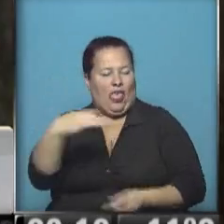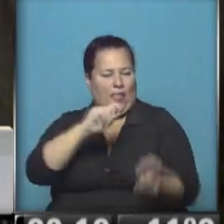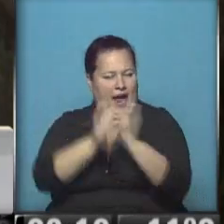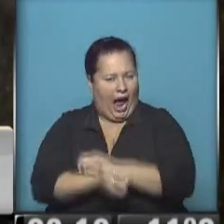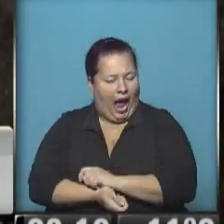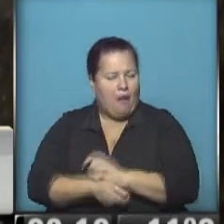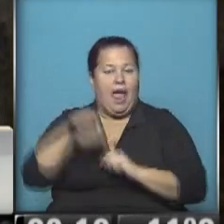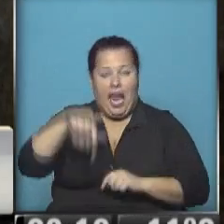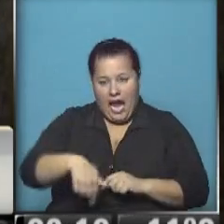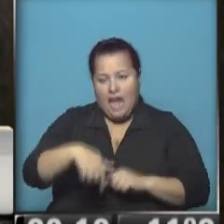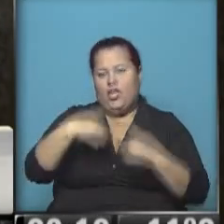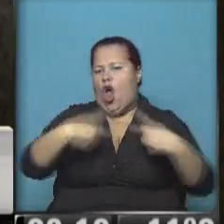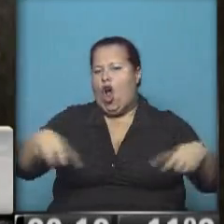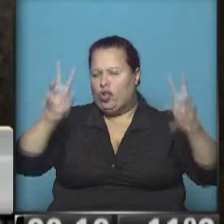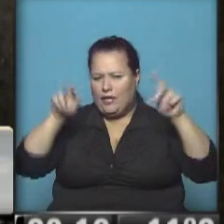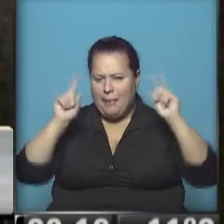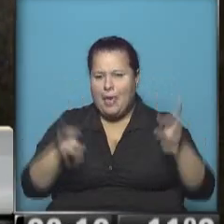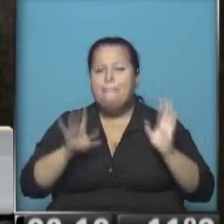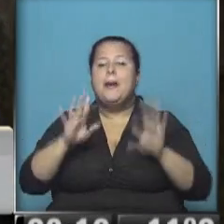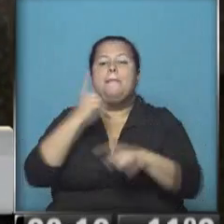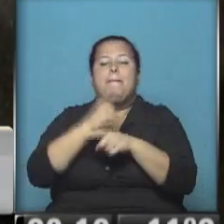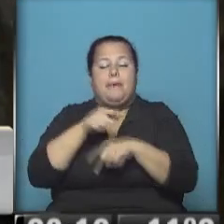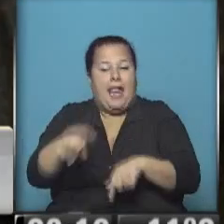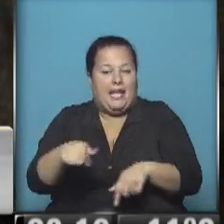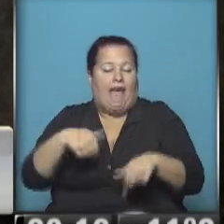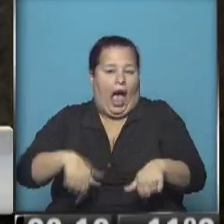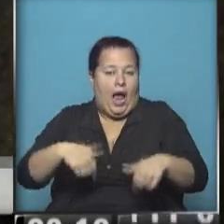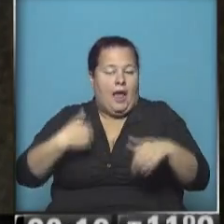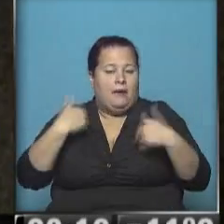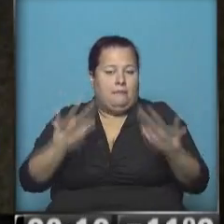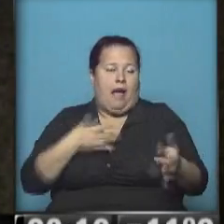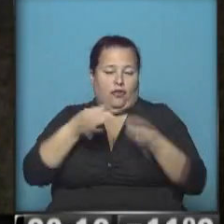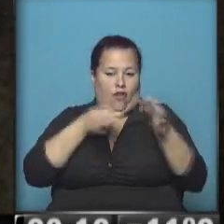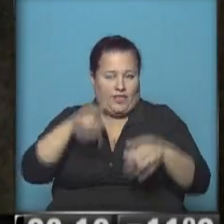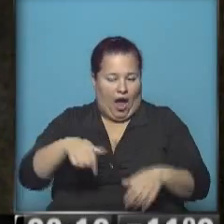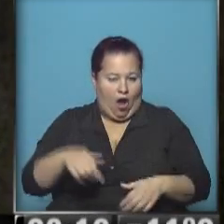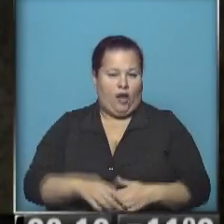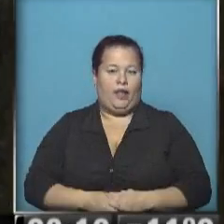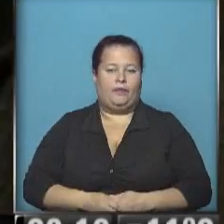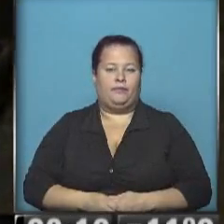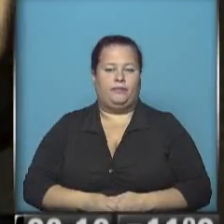en este y en tantos otros aspectos, pero empecemos por este, que es el que estamos charlando ahora.